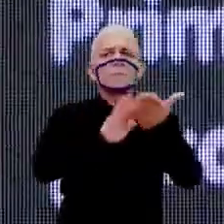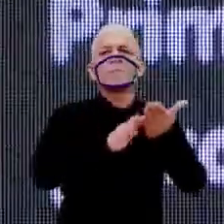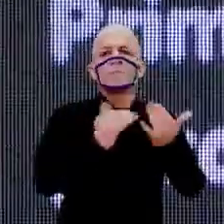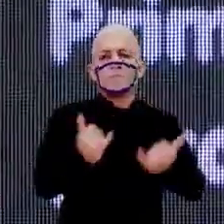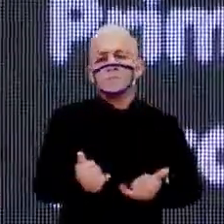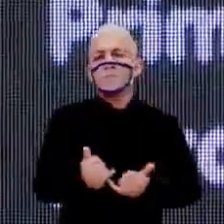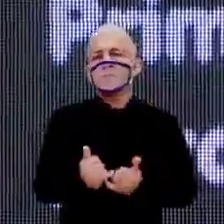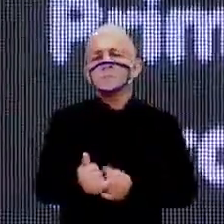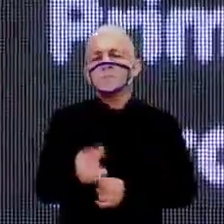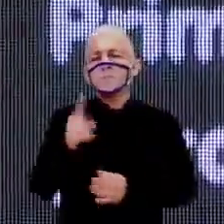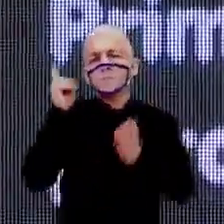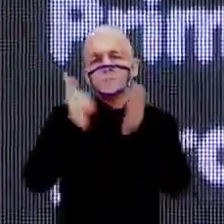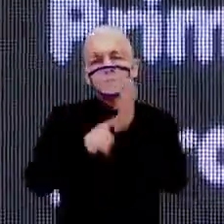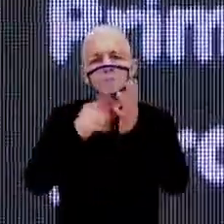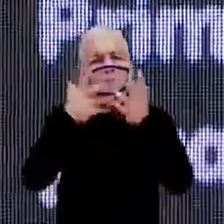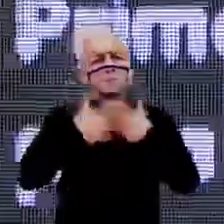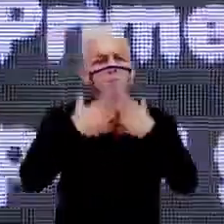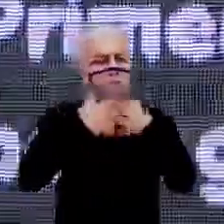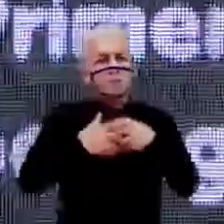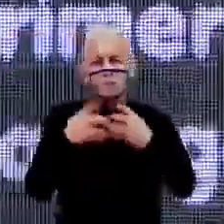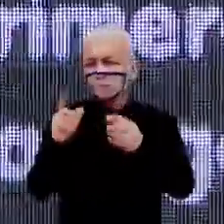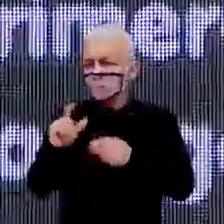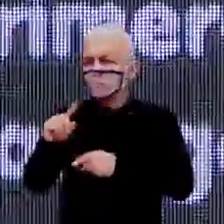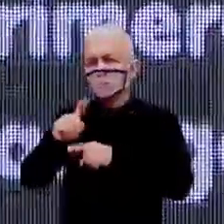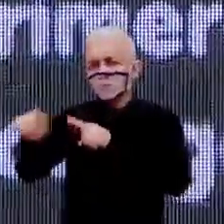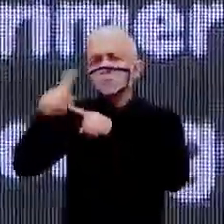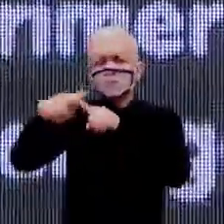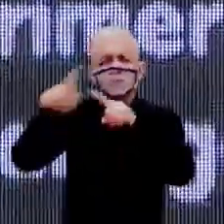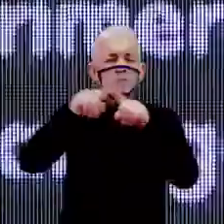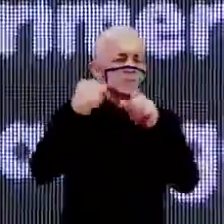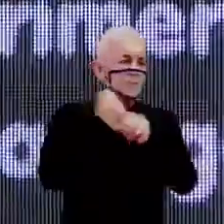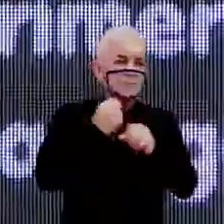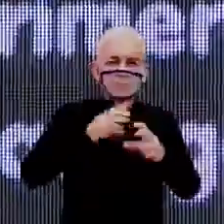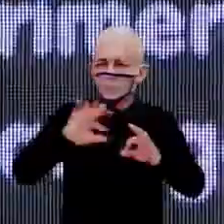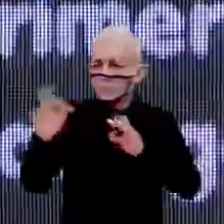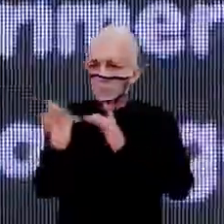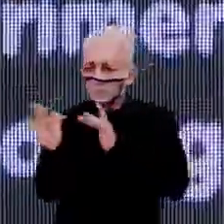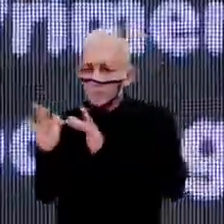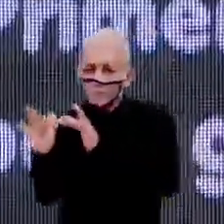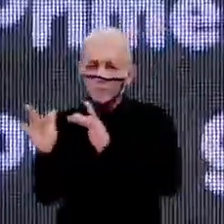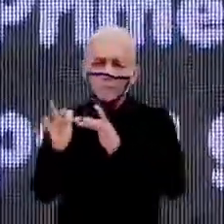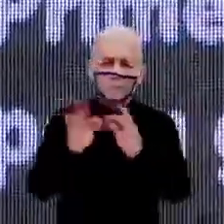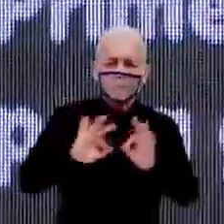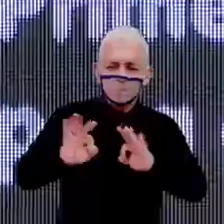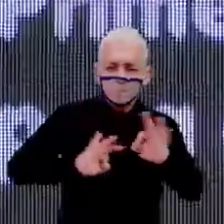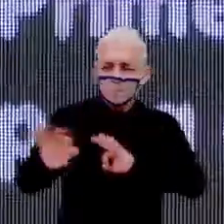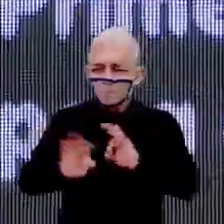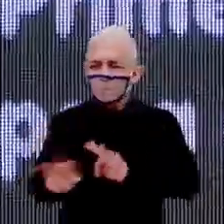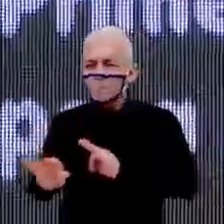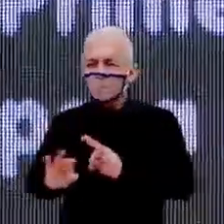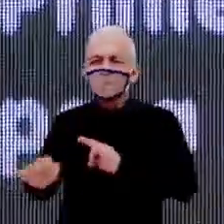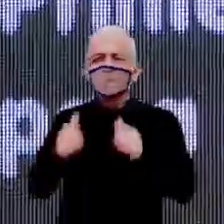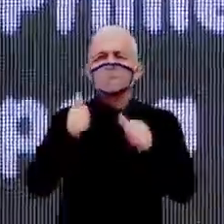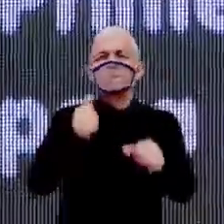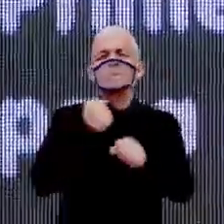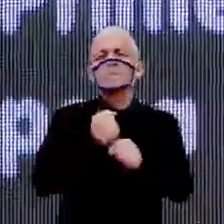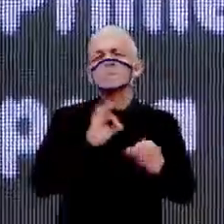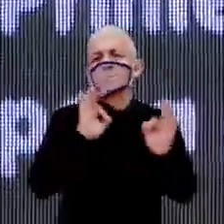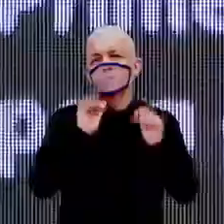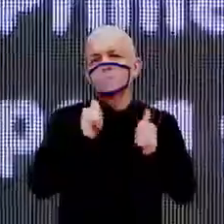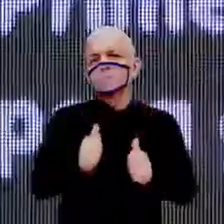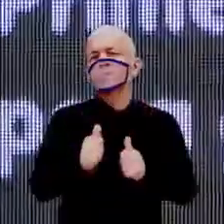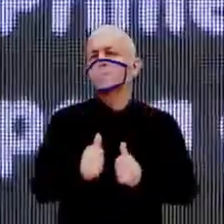decía, son miles de funcionarios, de otros secretarios, de personas que ayudan para que ellos tengan las herramientas para salir